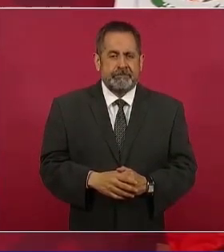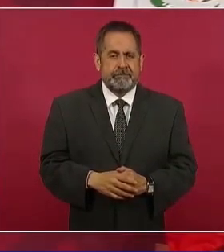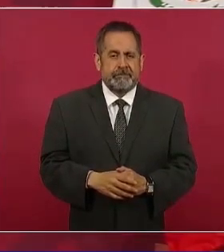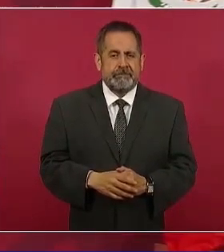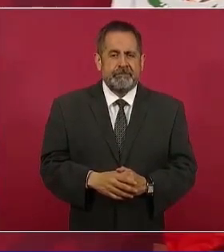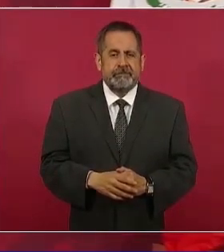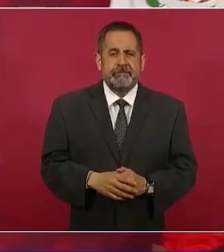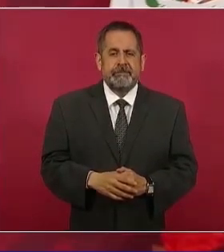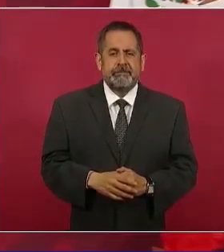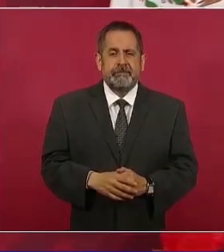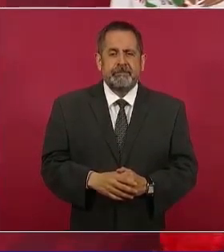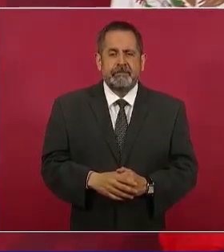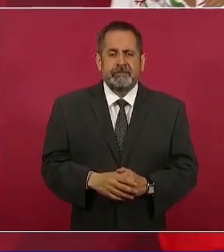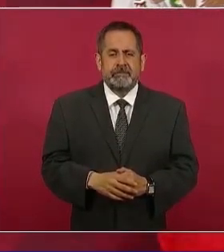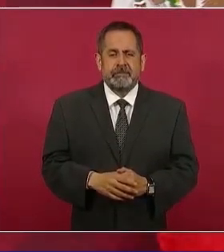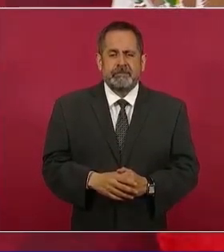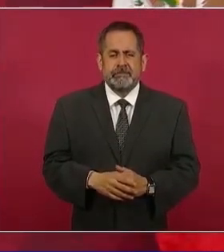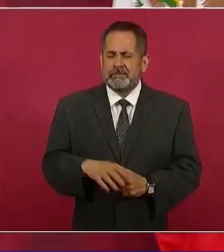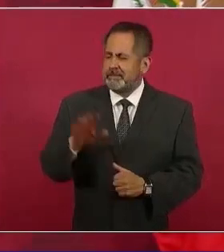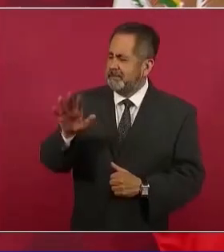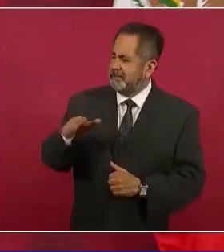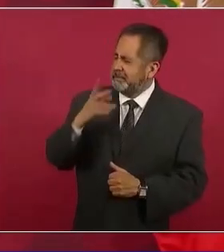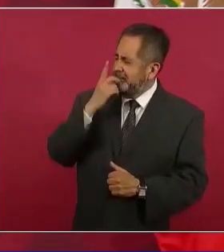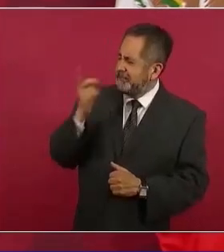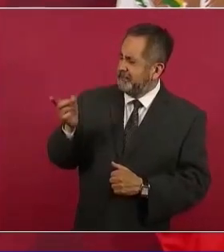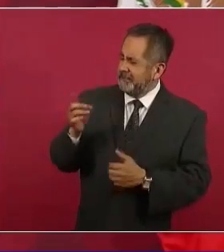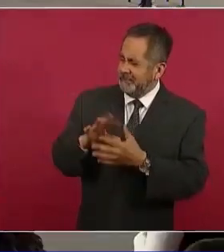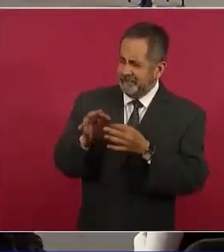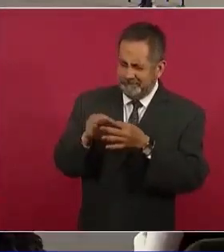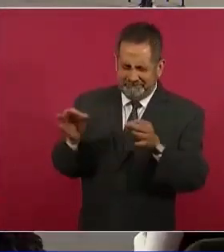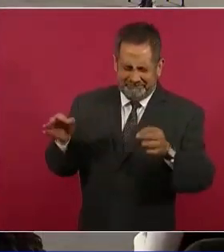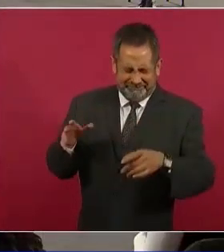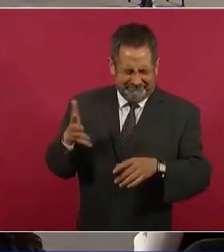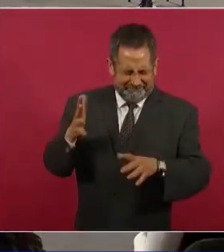Pero los dice algo así como